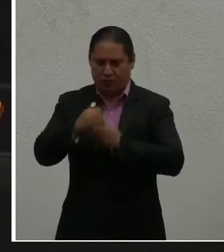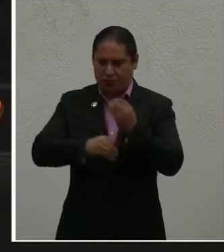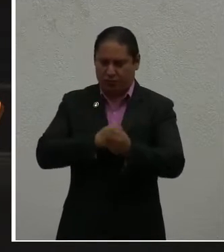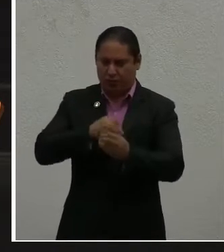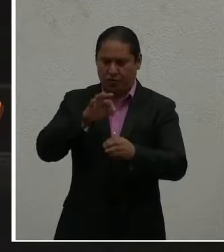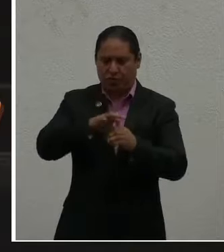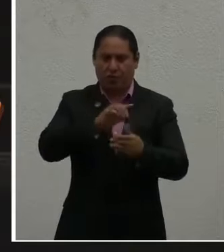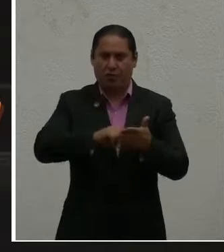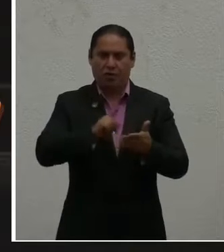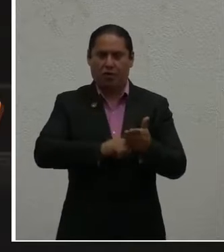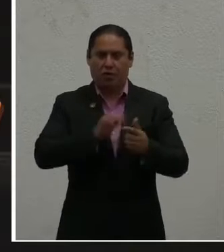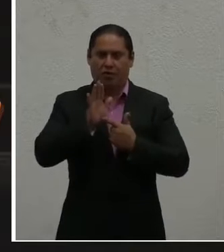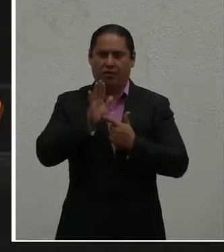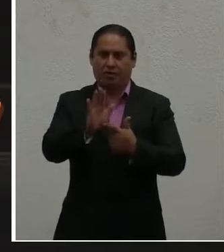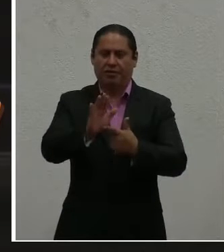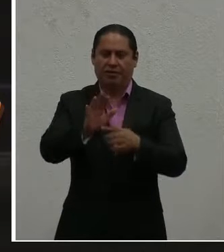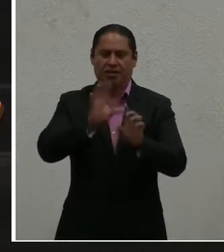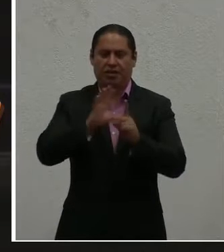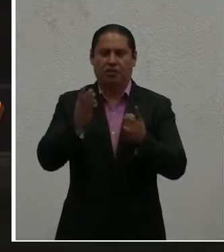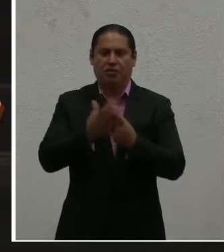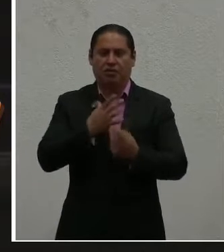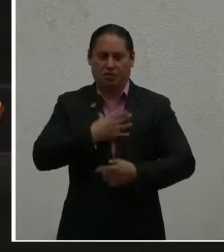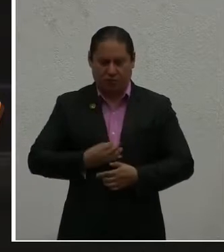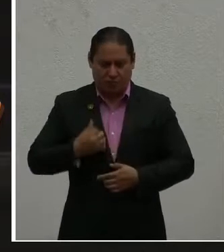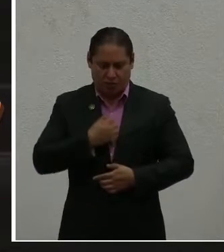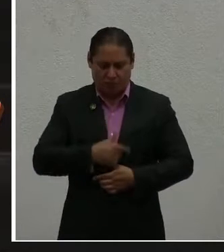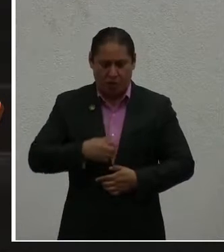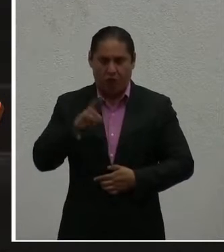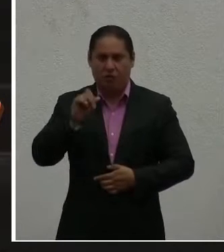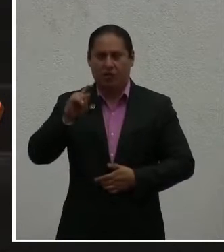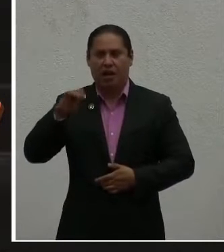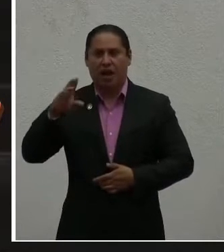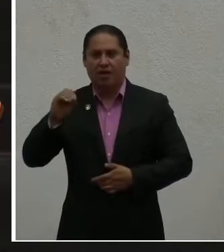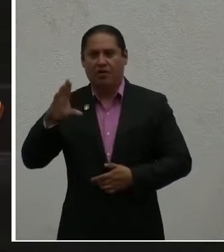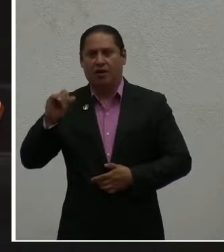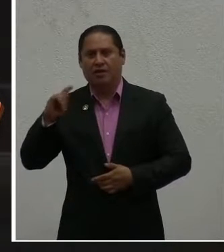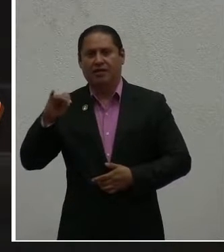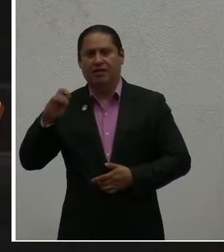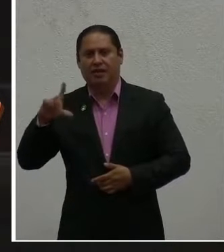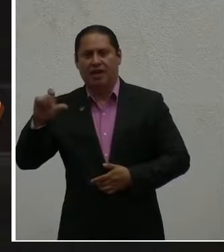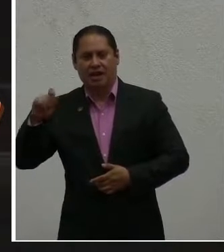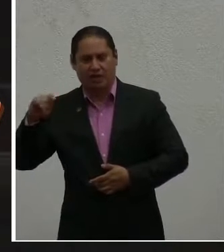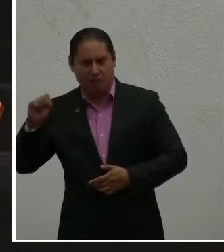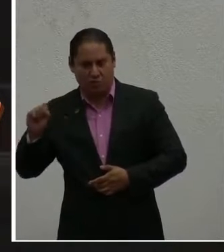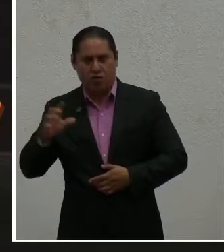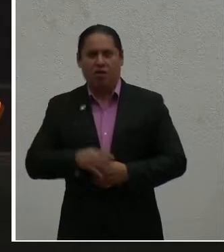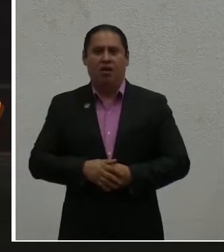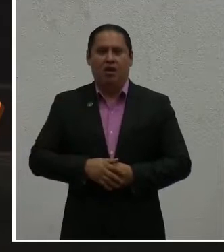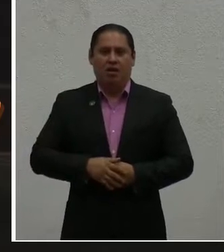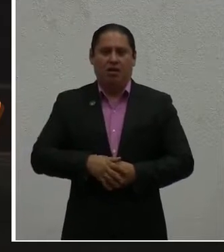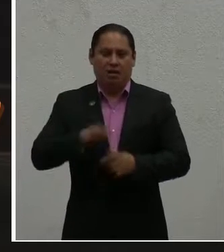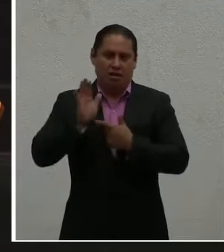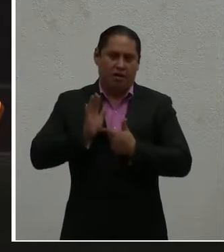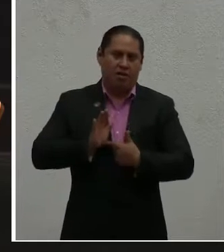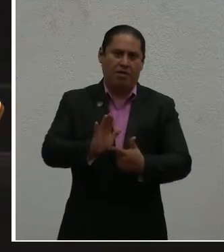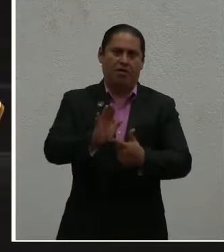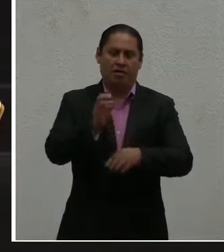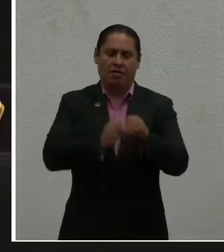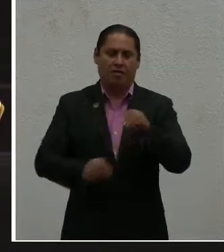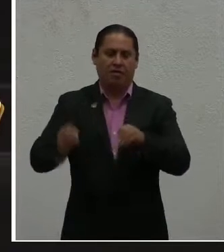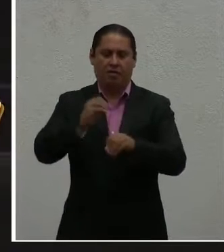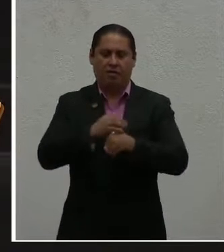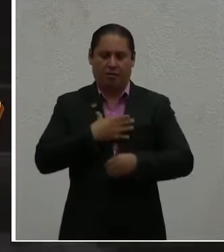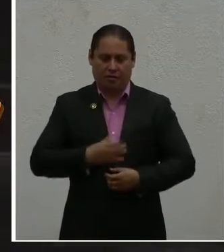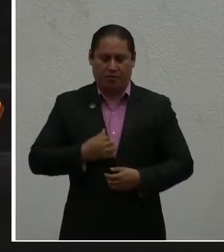la Comisión de Postulación de la Medalla Rosario Castellanos, mediante el cual propone otorgar la referida